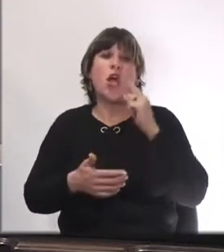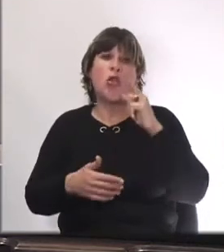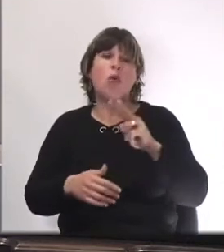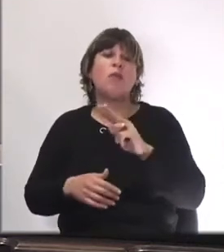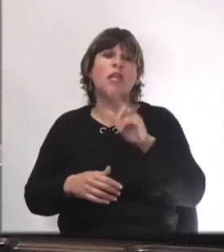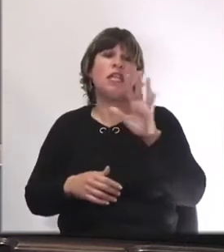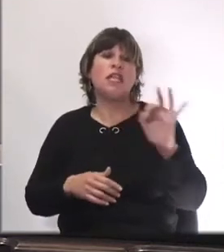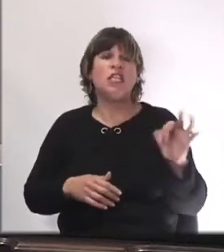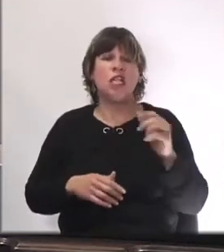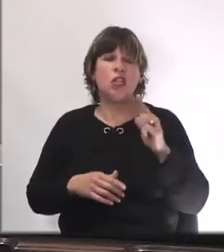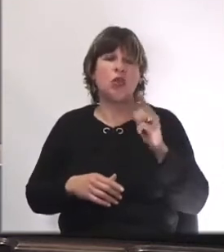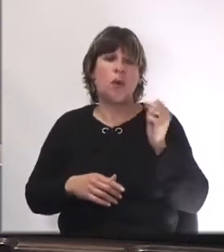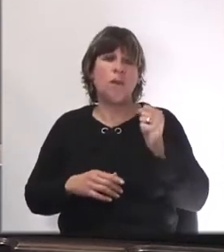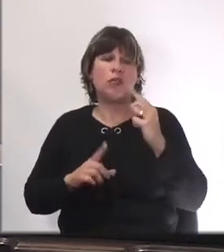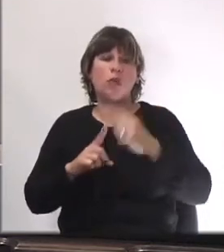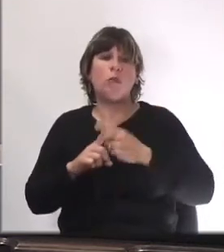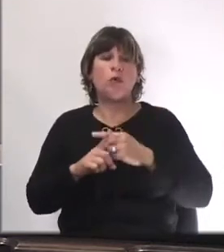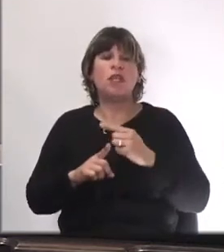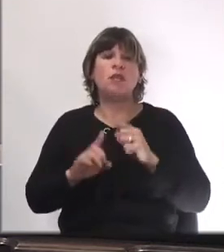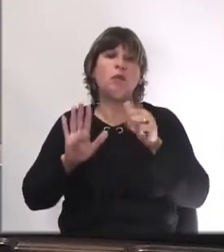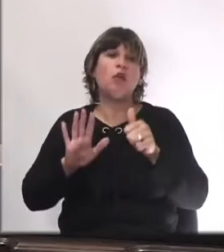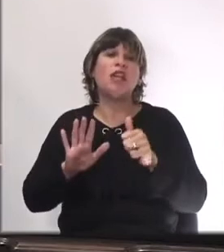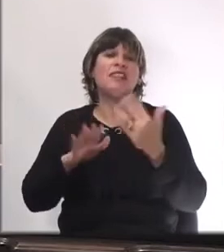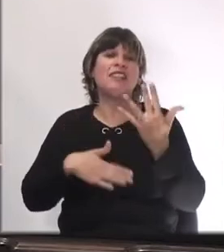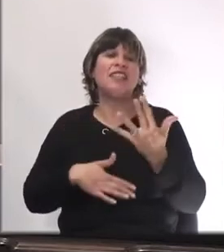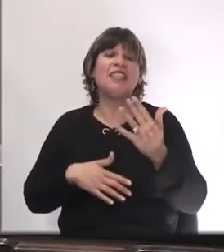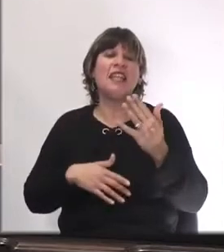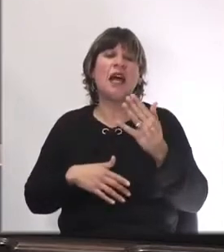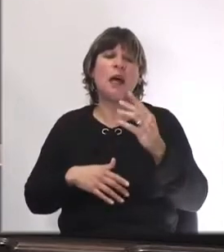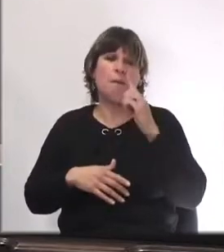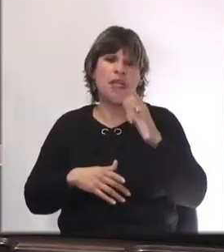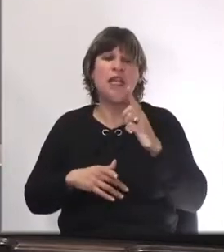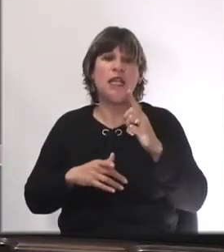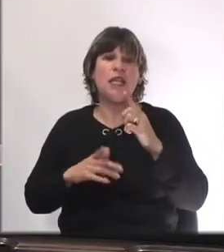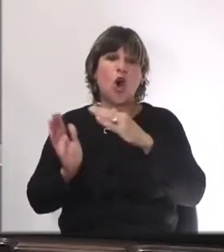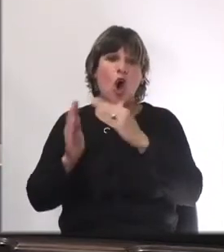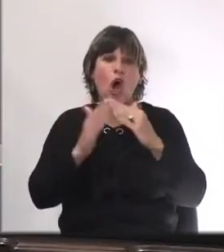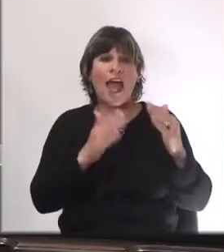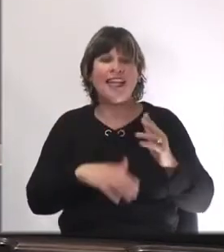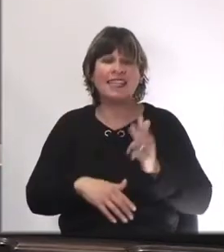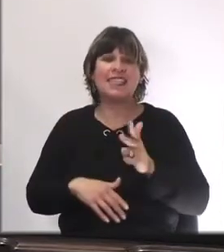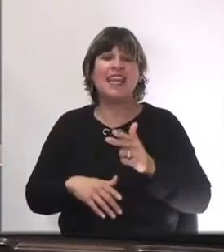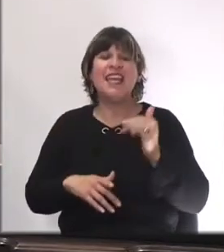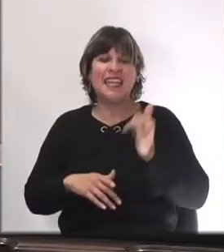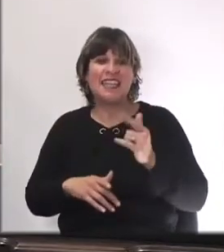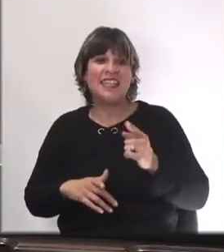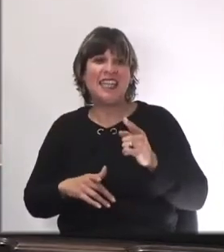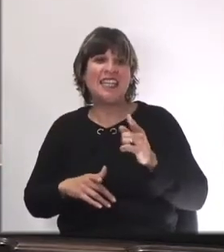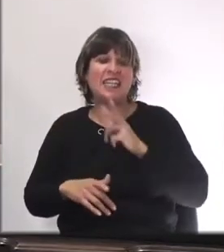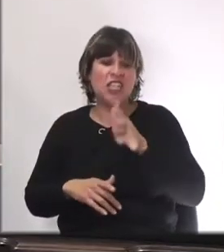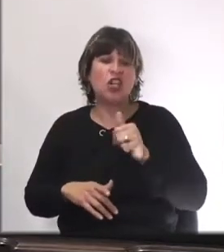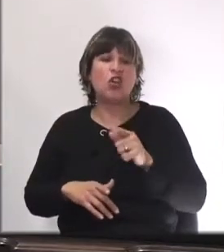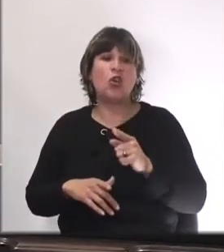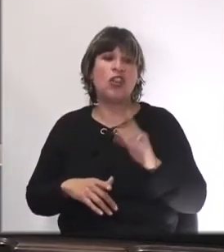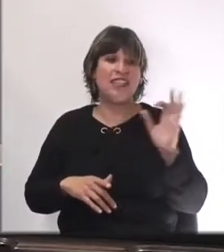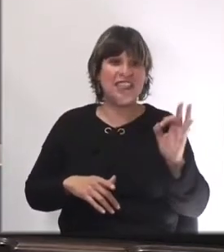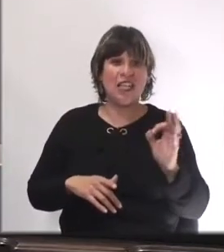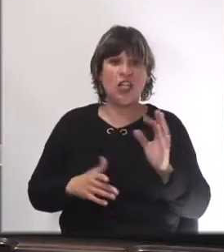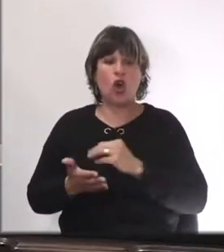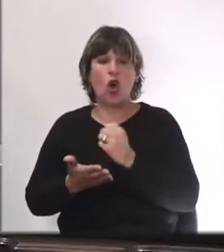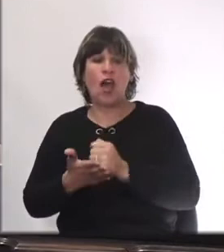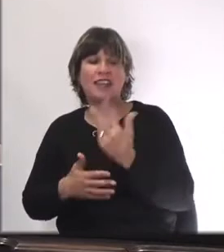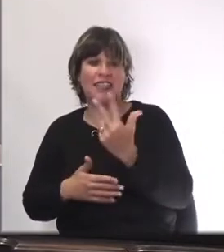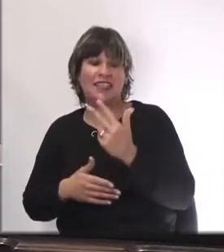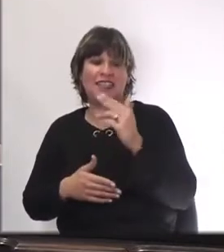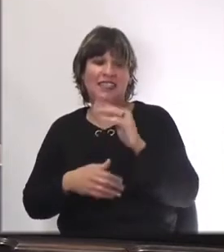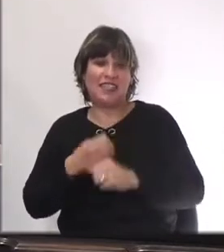para 65.000 hogares que tienen niños de 0 a 3 años. Eso implicaba como 44 millones de dólares,